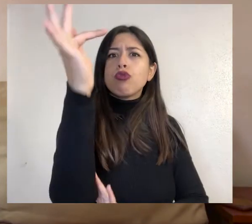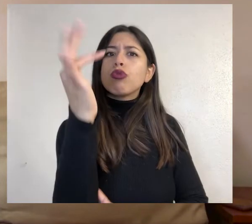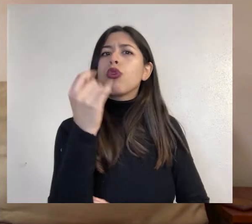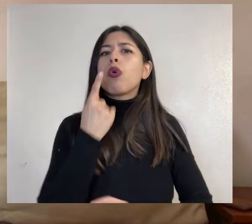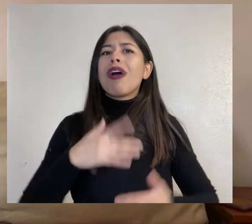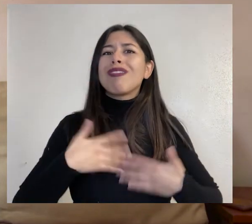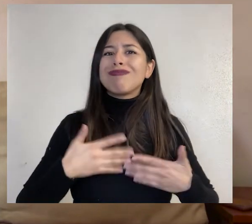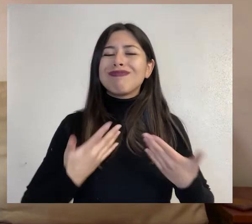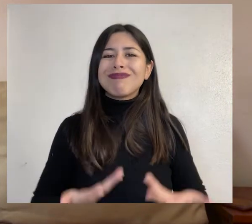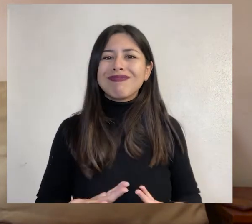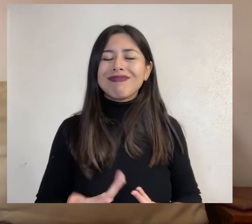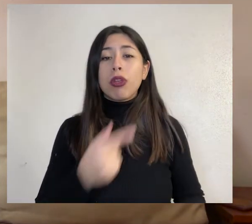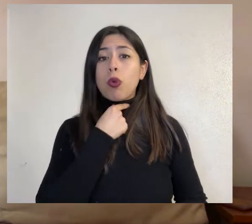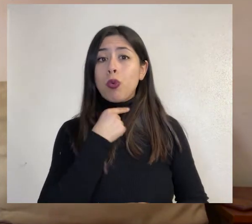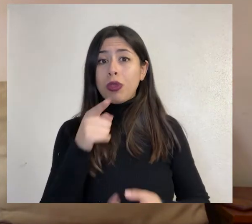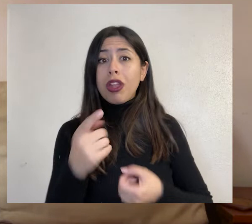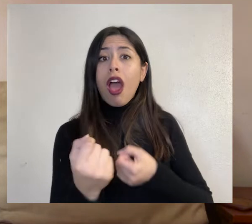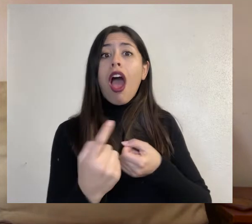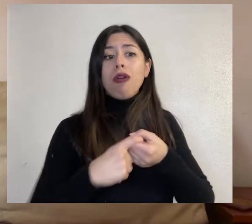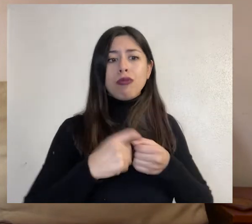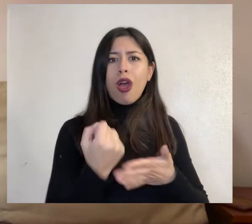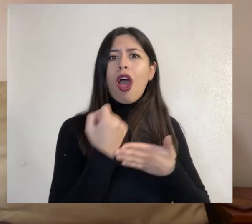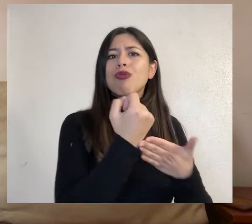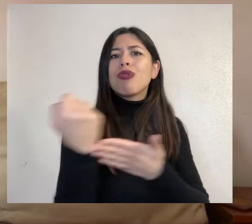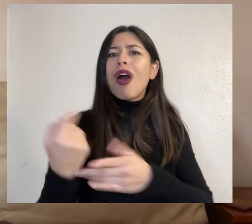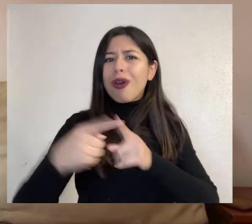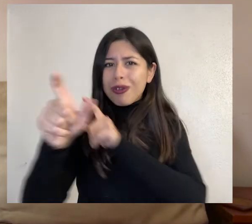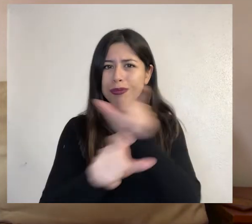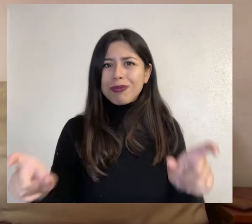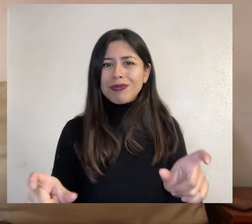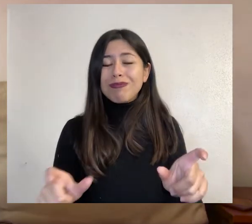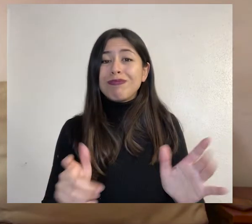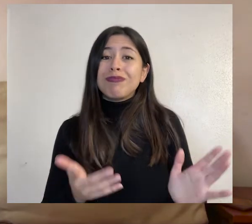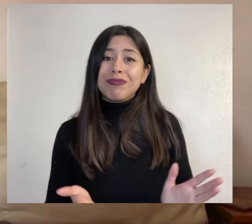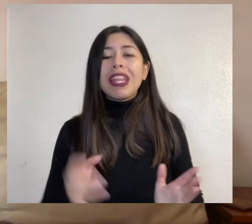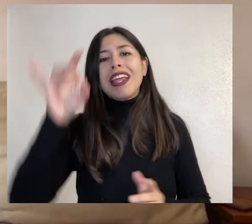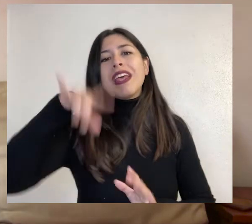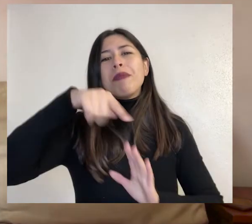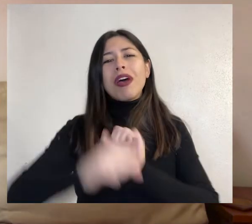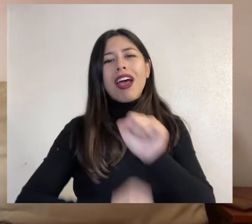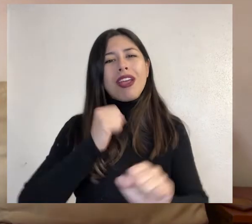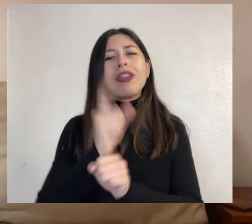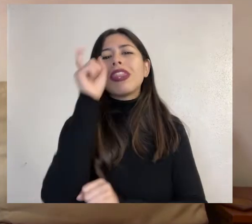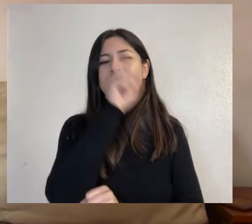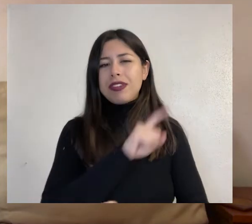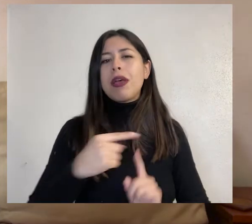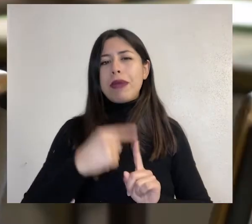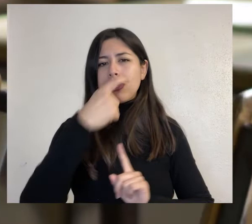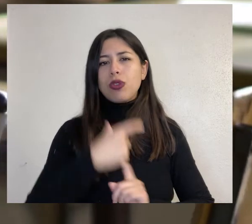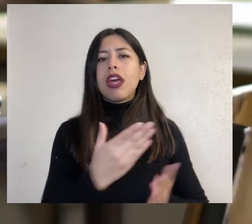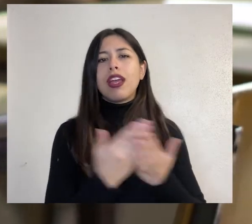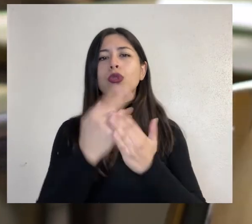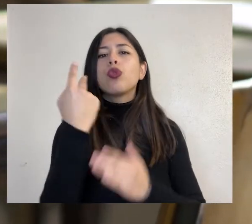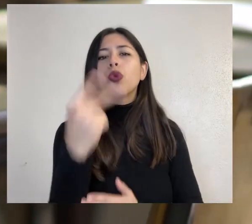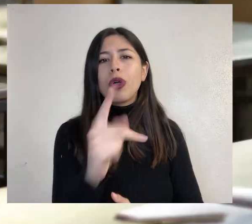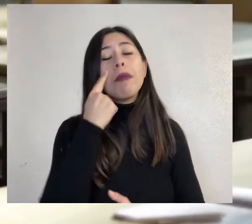proyecciones según tus motivaciones personales, ¿te gustaría colaborar con otras personas? Sabemos que este año puede ser un año difícil en lo personal y en